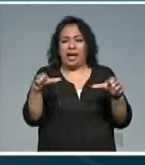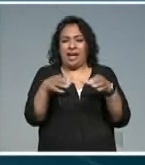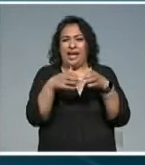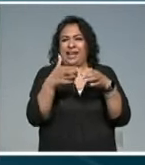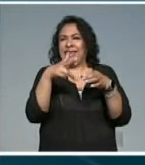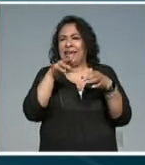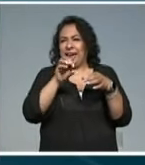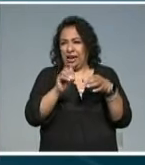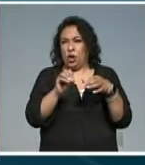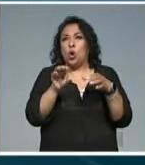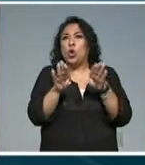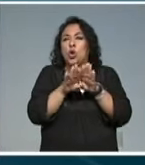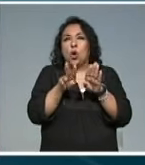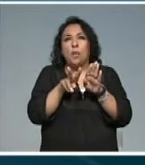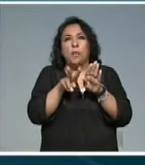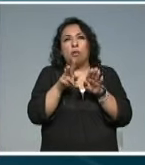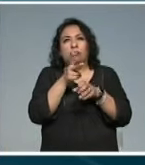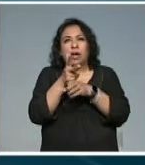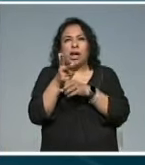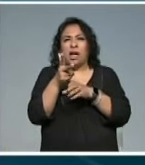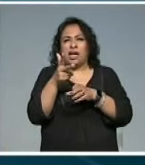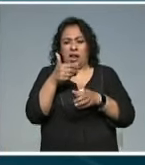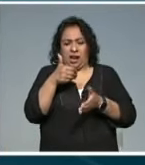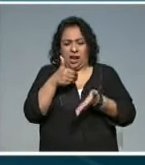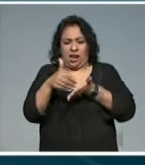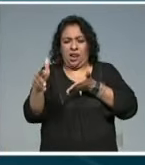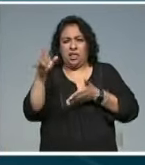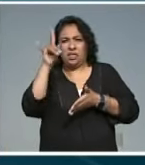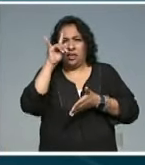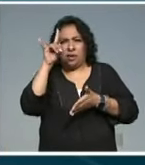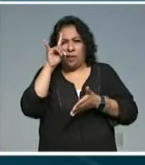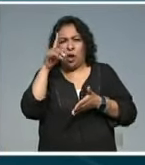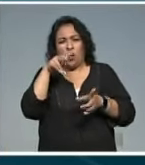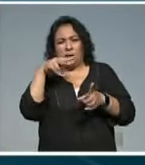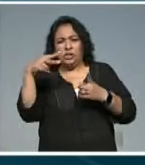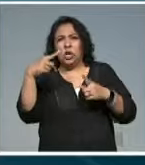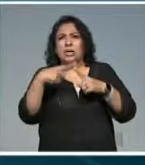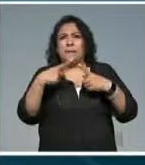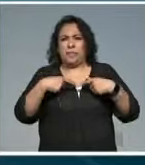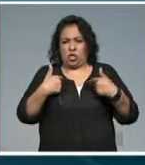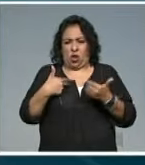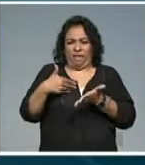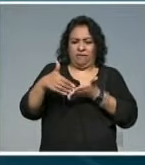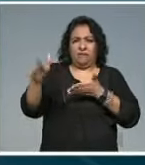la manera en la que se realizan los exorcismos o el punto de vista del exorcista, ¿no?